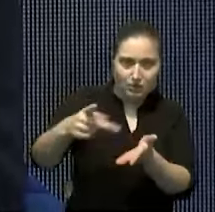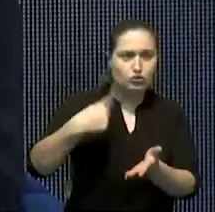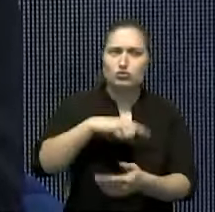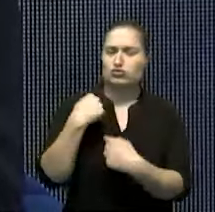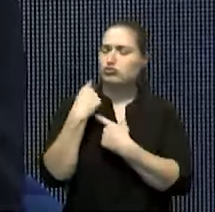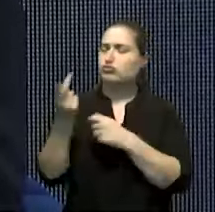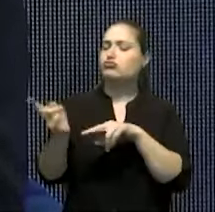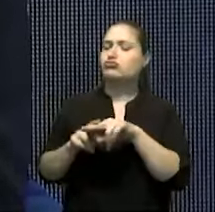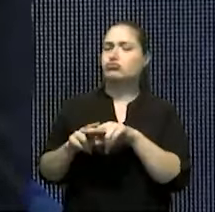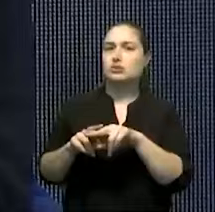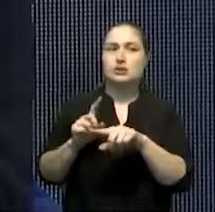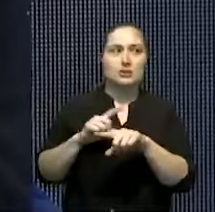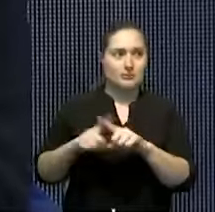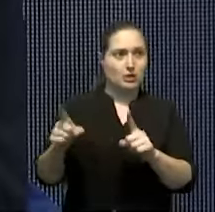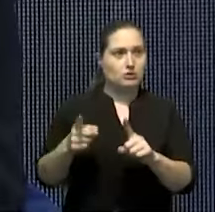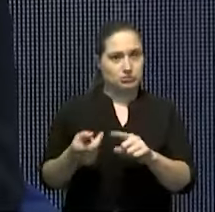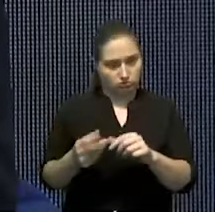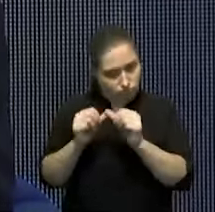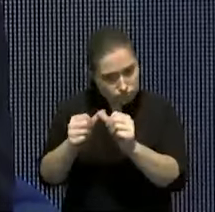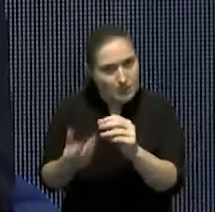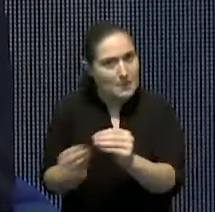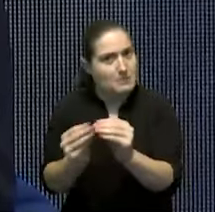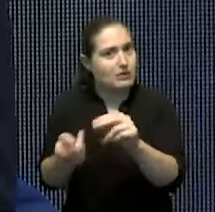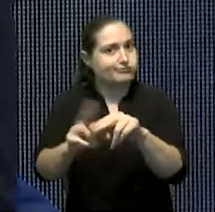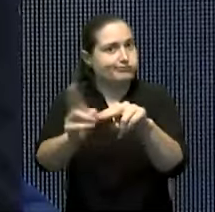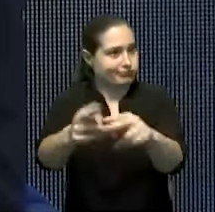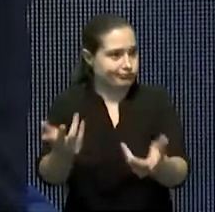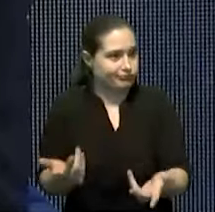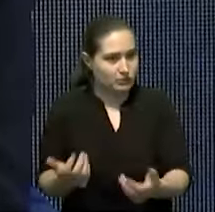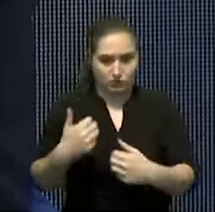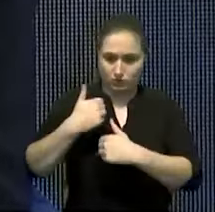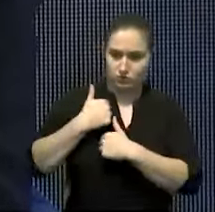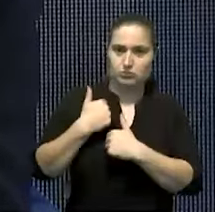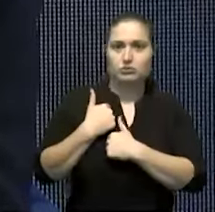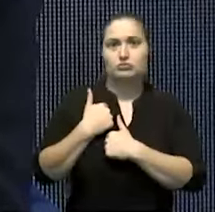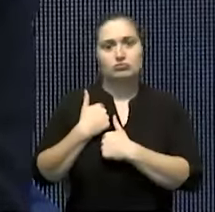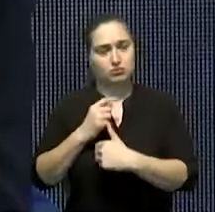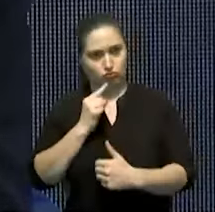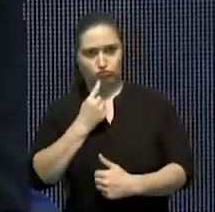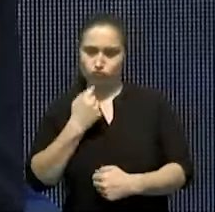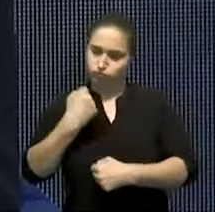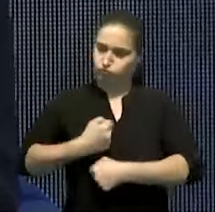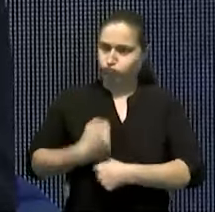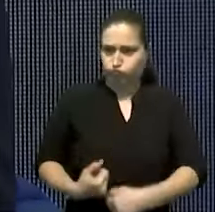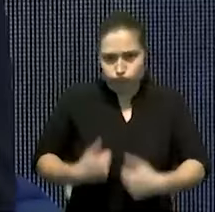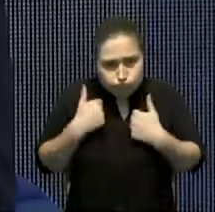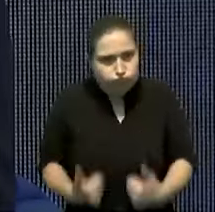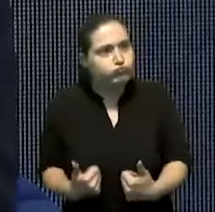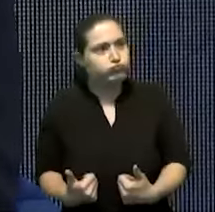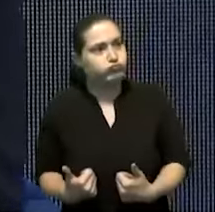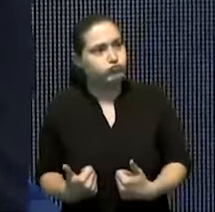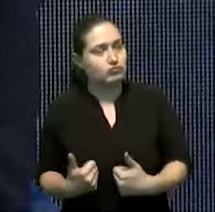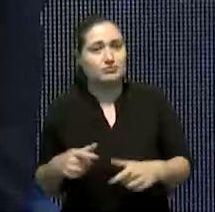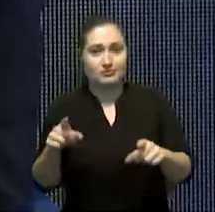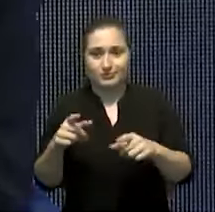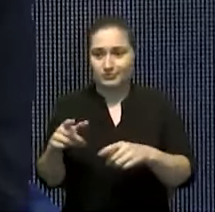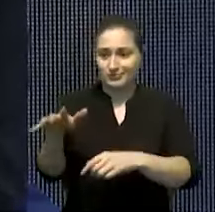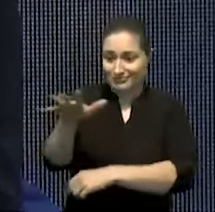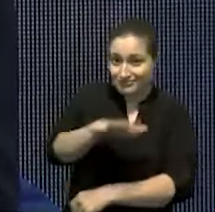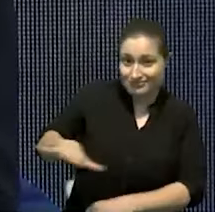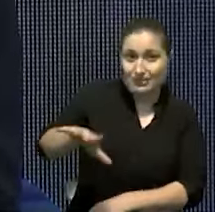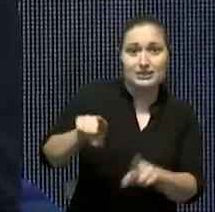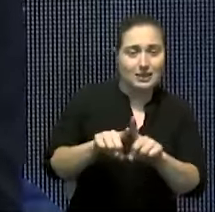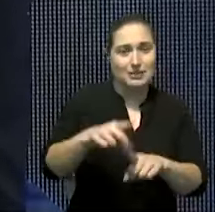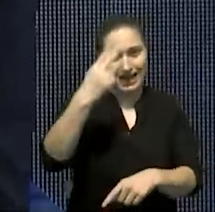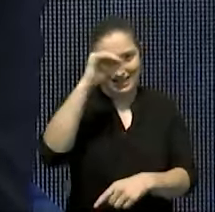no podemos seguir haciendo más para que eh colaboren con todos el aspecto de seguridad colaboren con también con la parte de la frontera tenemos un